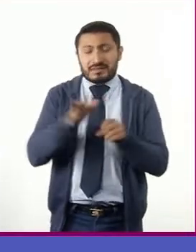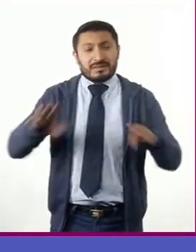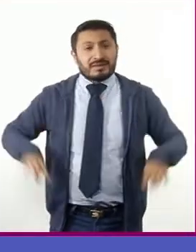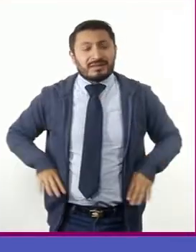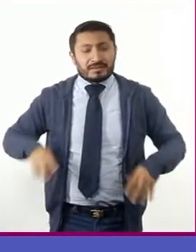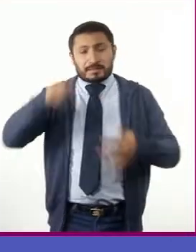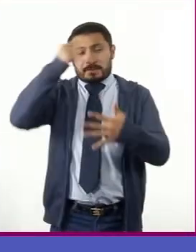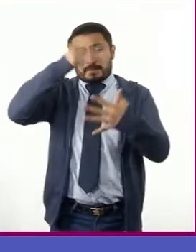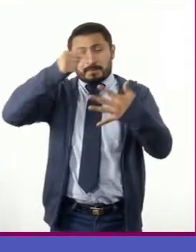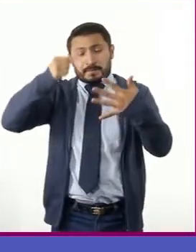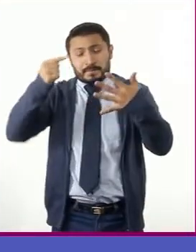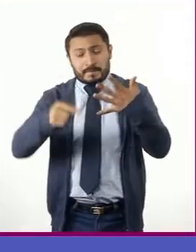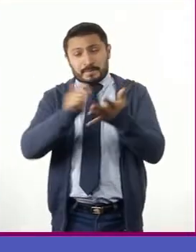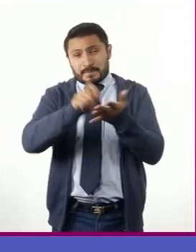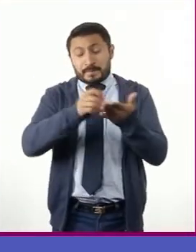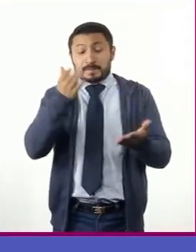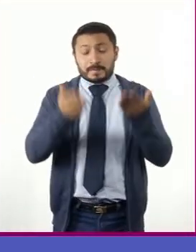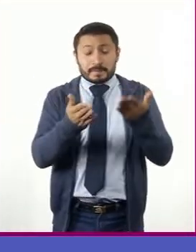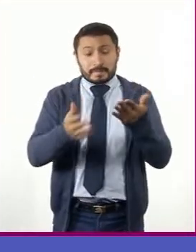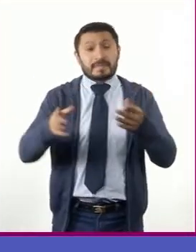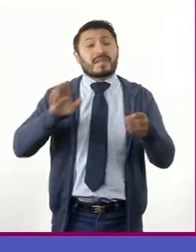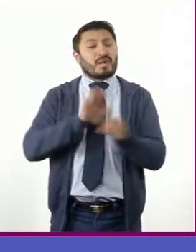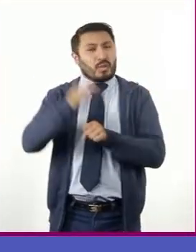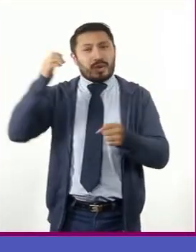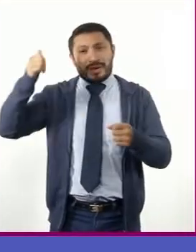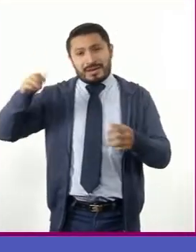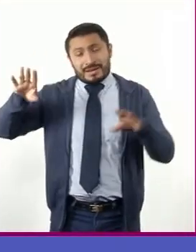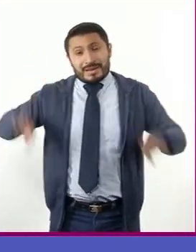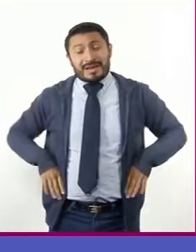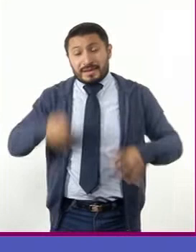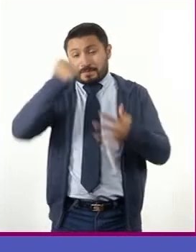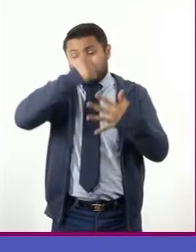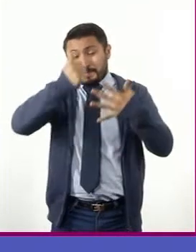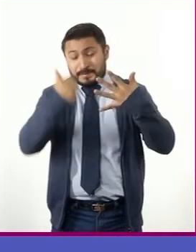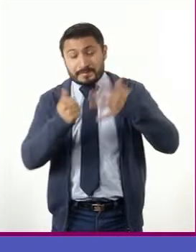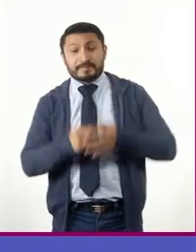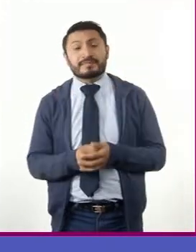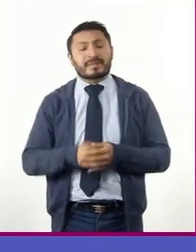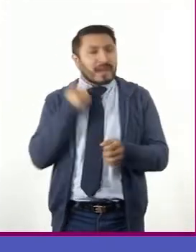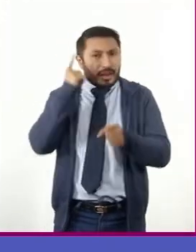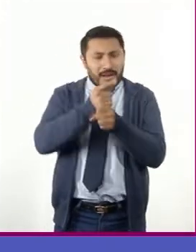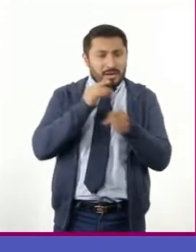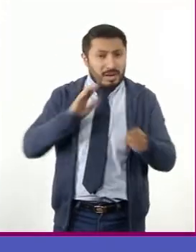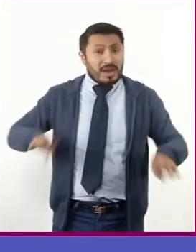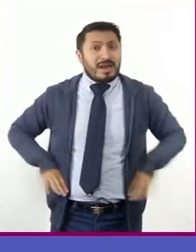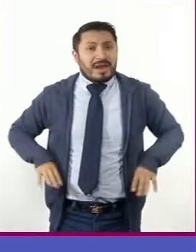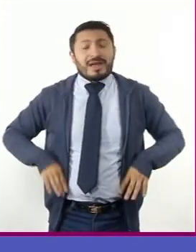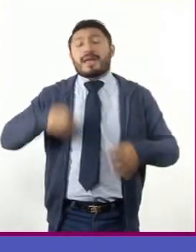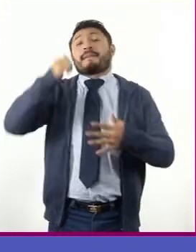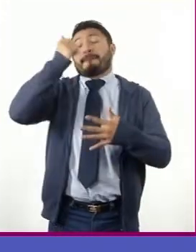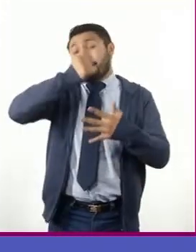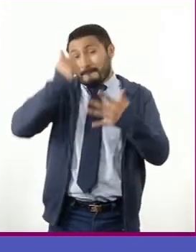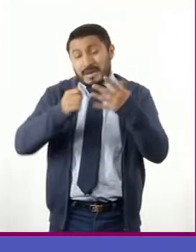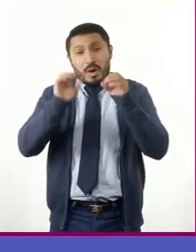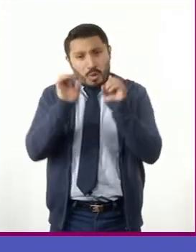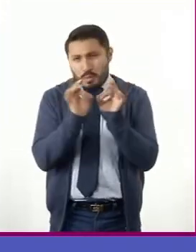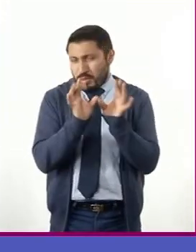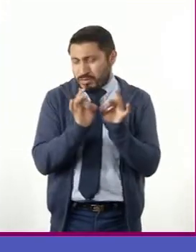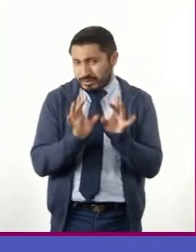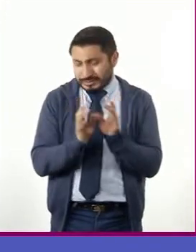desea comparar, señalar los parámetros a comparar, identificar las características de cada objeto o